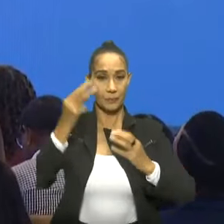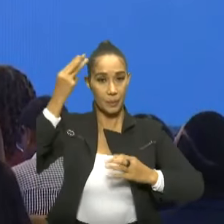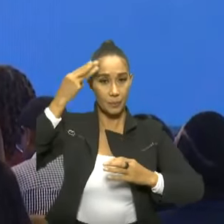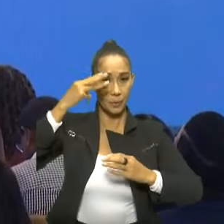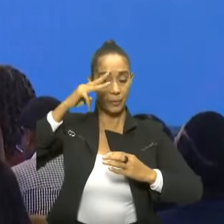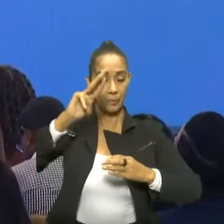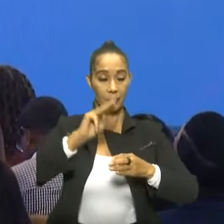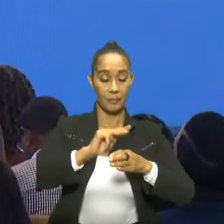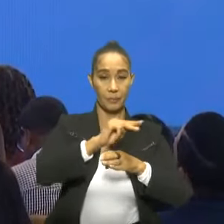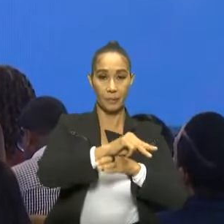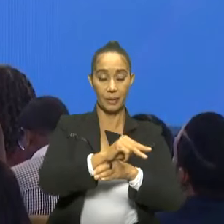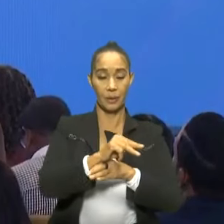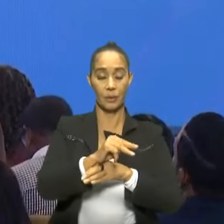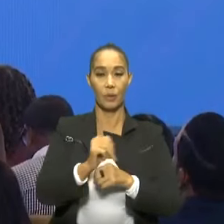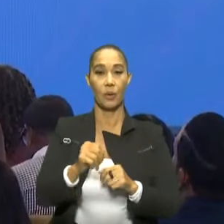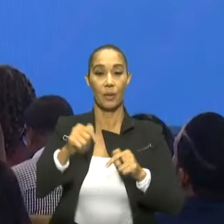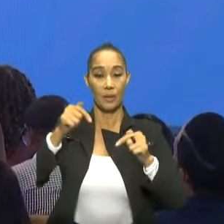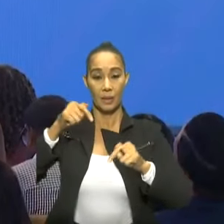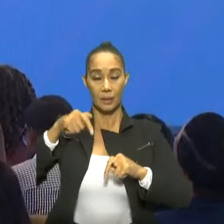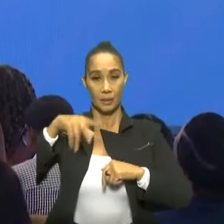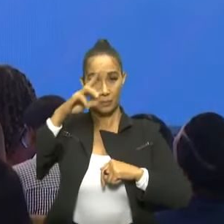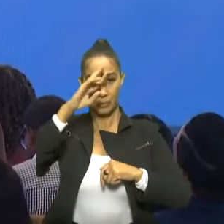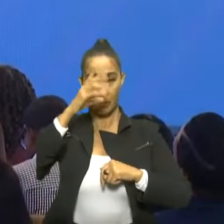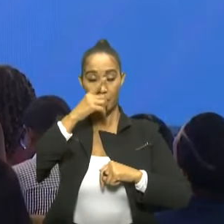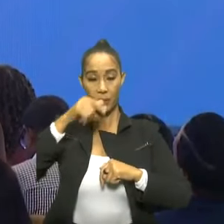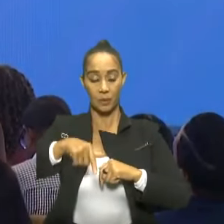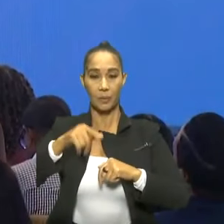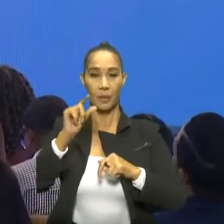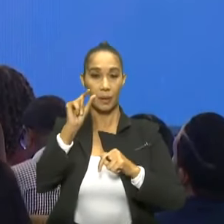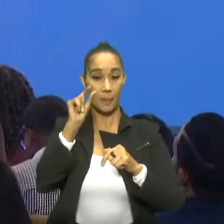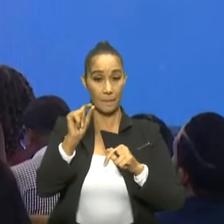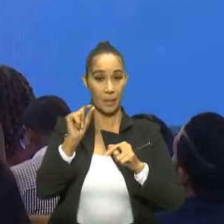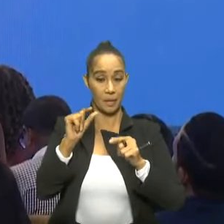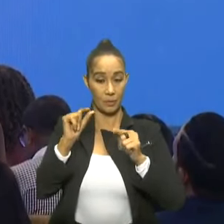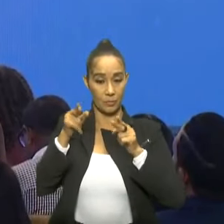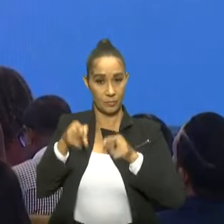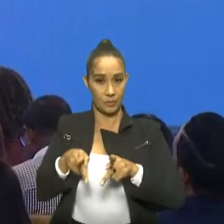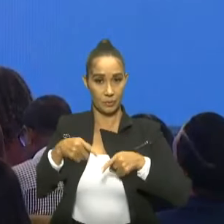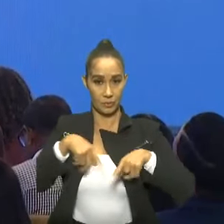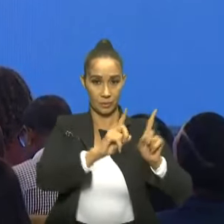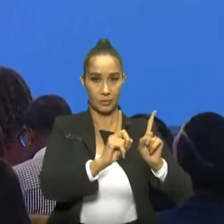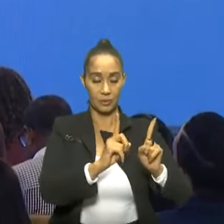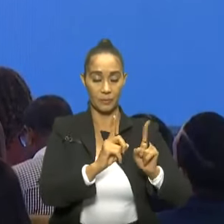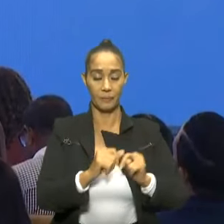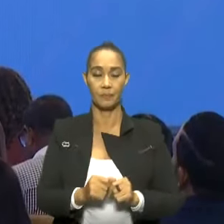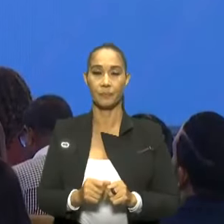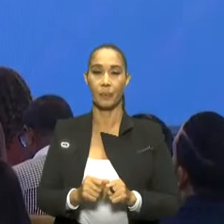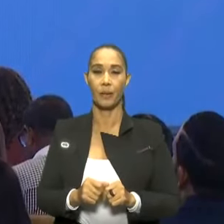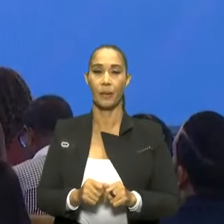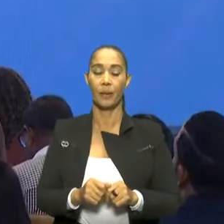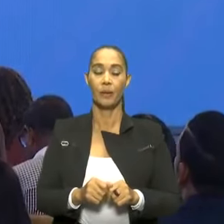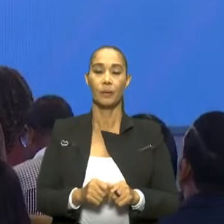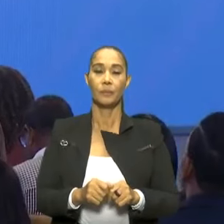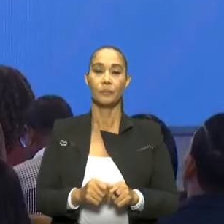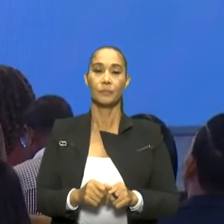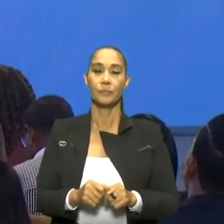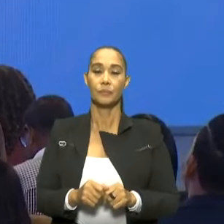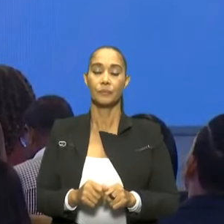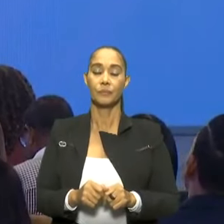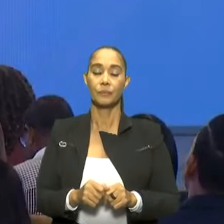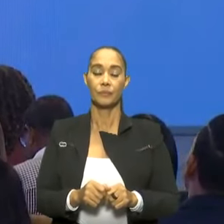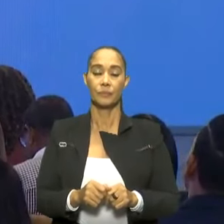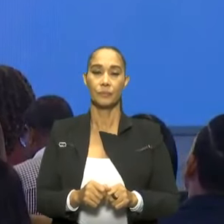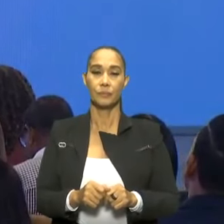que menos nacionalidad hay es dominicano. Y eso lo saben ustedes. En un momento también